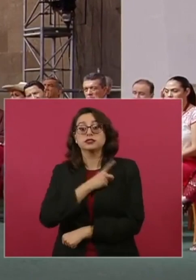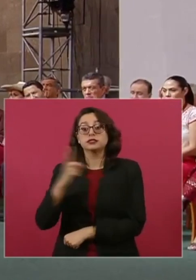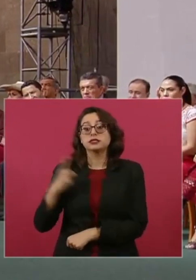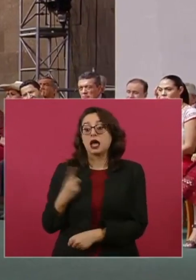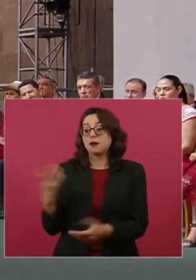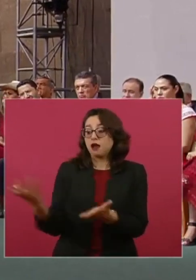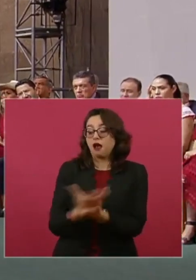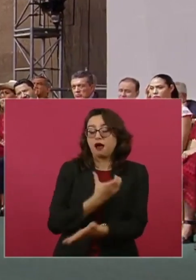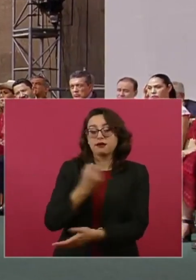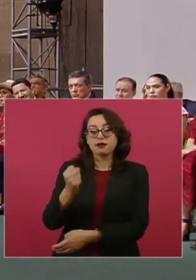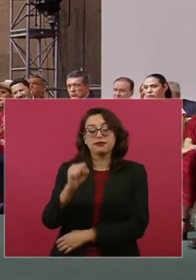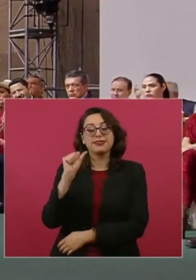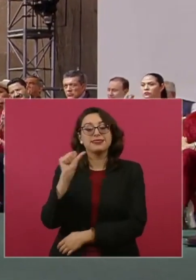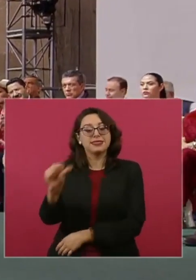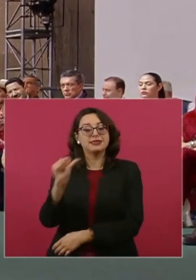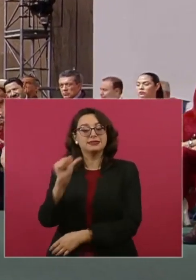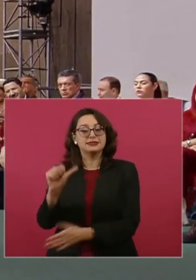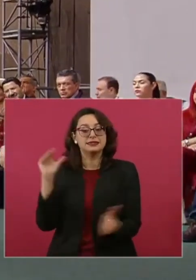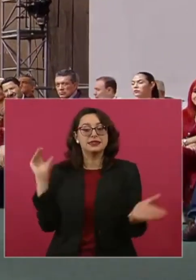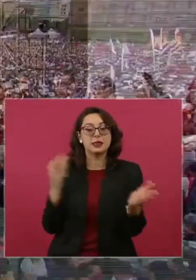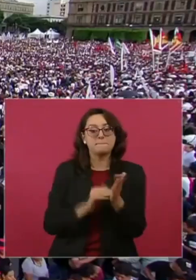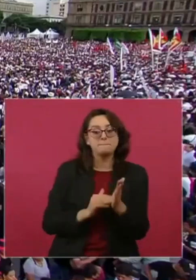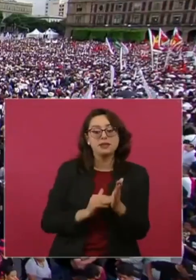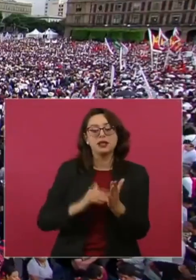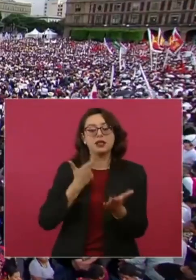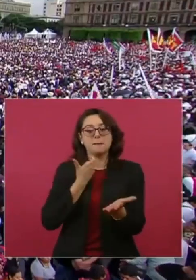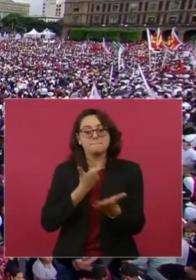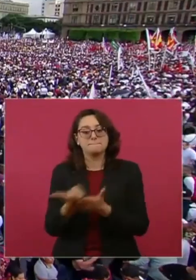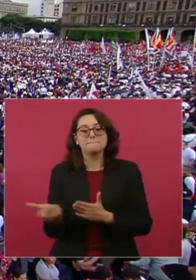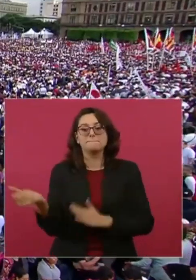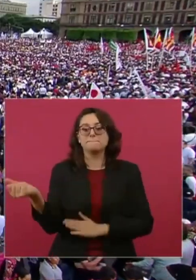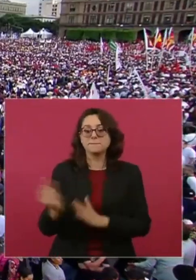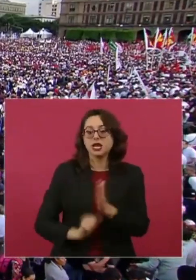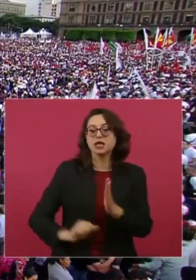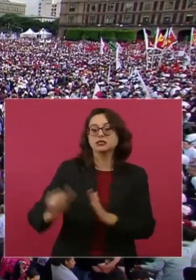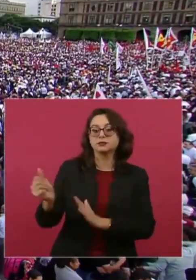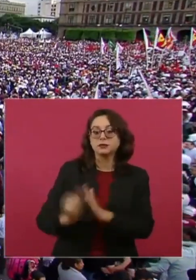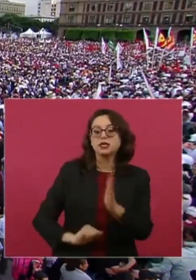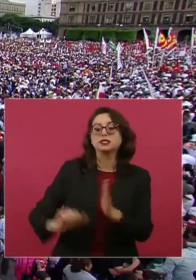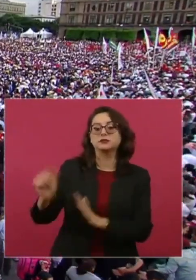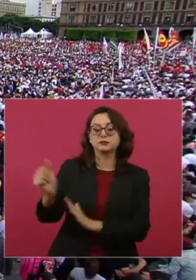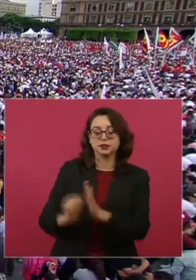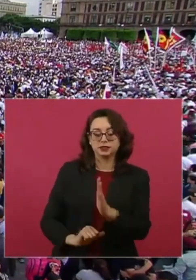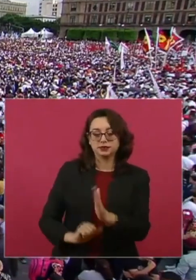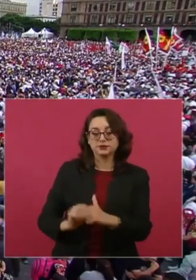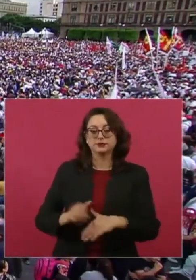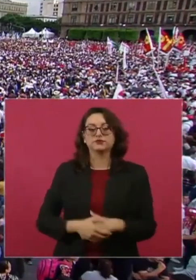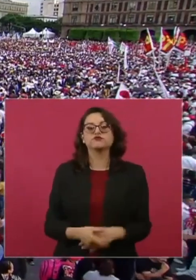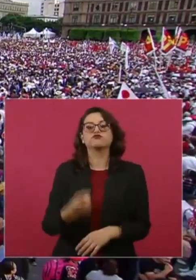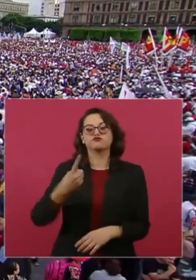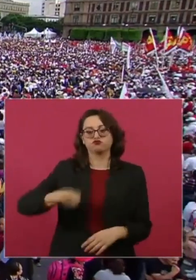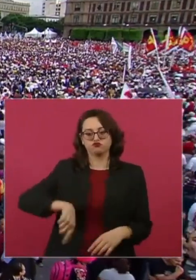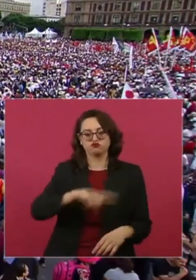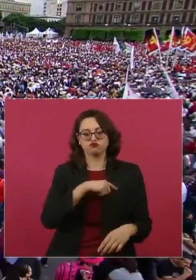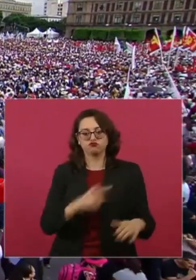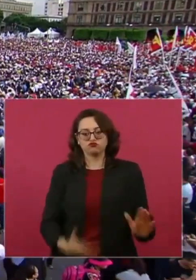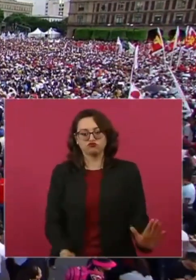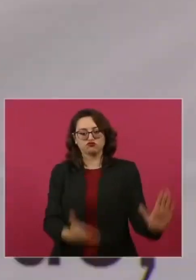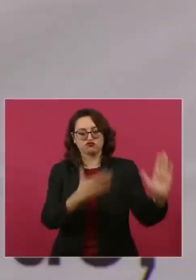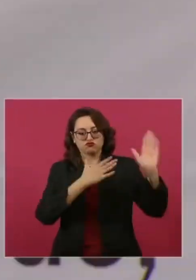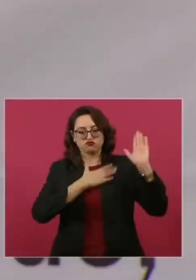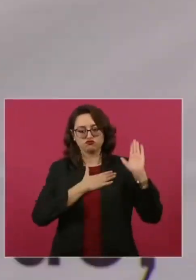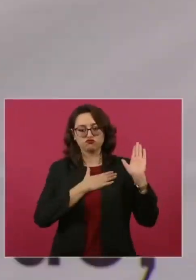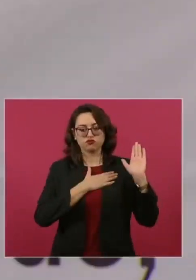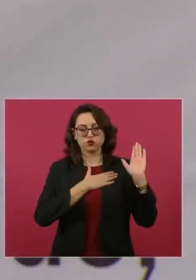16,000 pesos mensuales. No teacher makes less than 16,000 pesos per month. Estamos comprometidos a convertir en